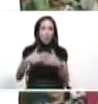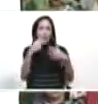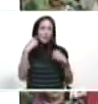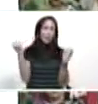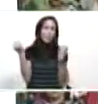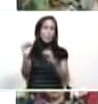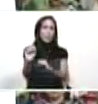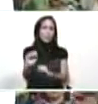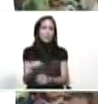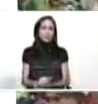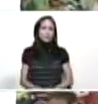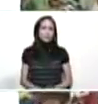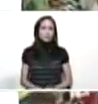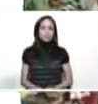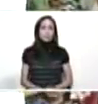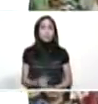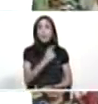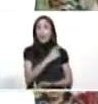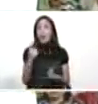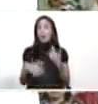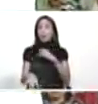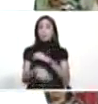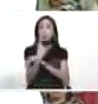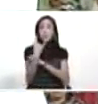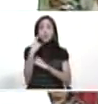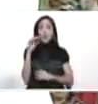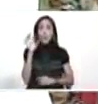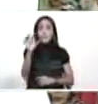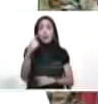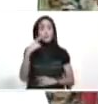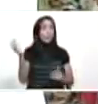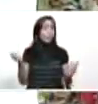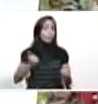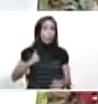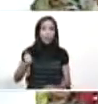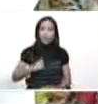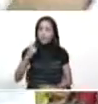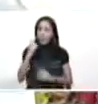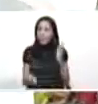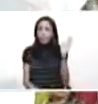a la oligarquía y a los traidores, en cualquier escenario,